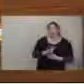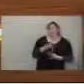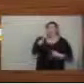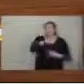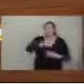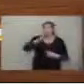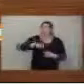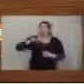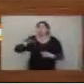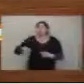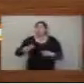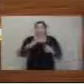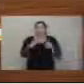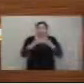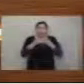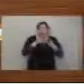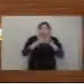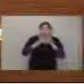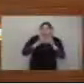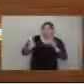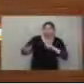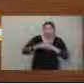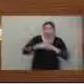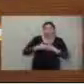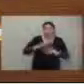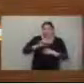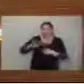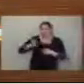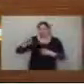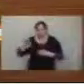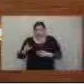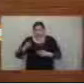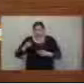cierre de la ESO y los padres plantean un encierro.